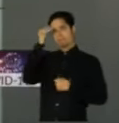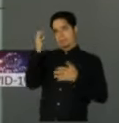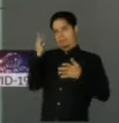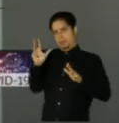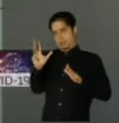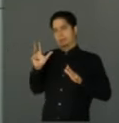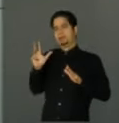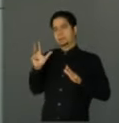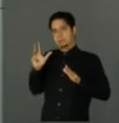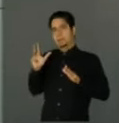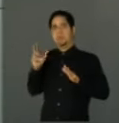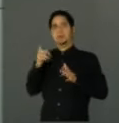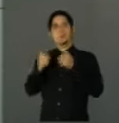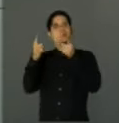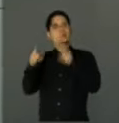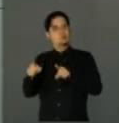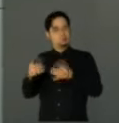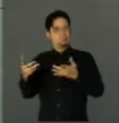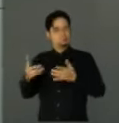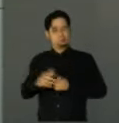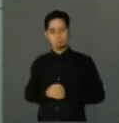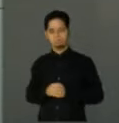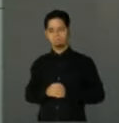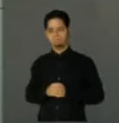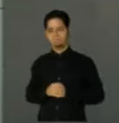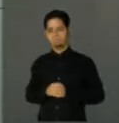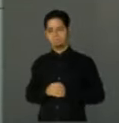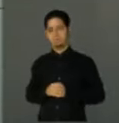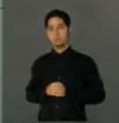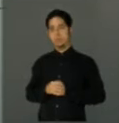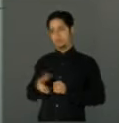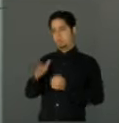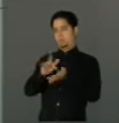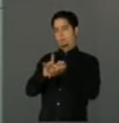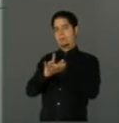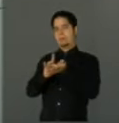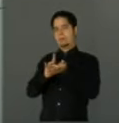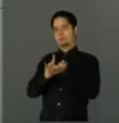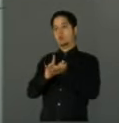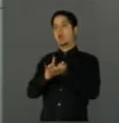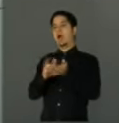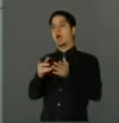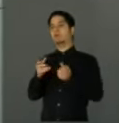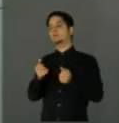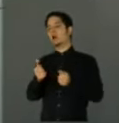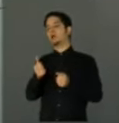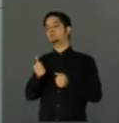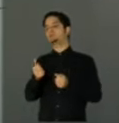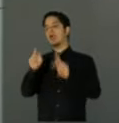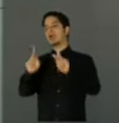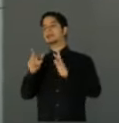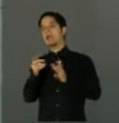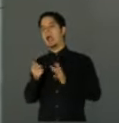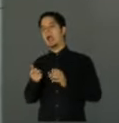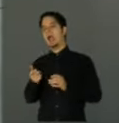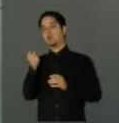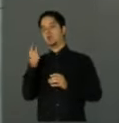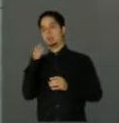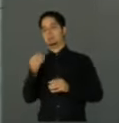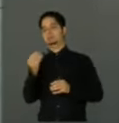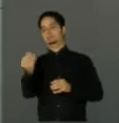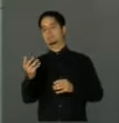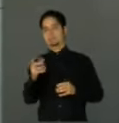por lo tanto, pues ocurrió un fenómeno de recetar estos medicamentos para algunas personas, sí, para tenerlos